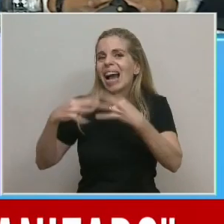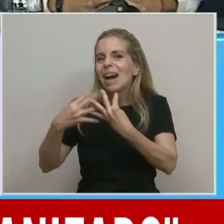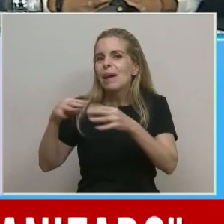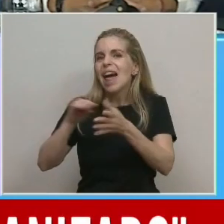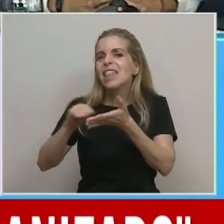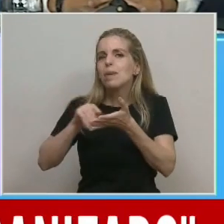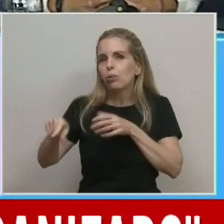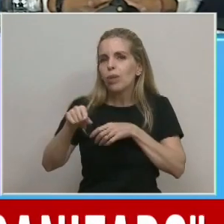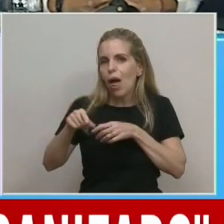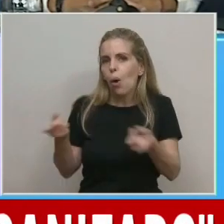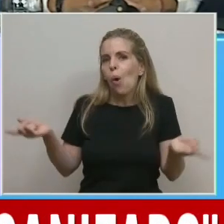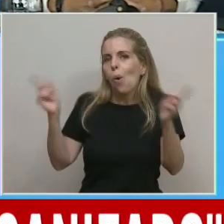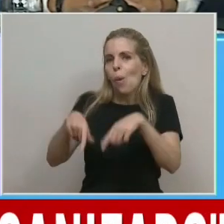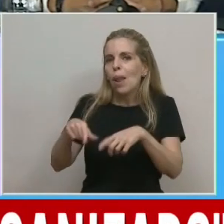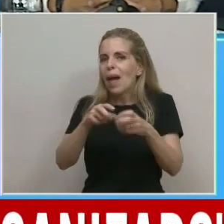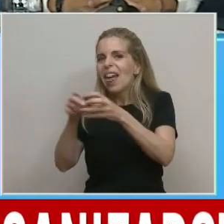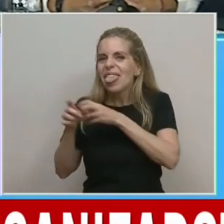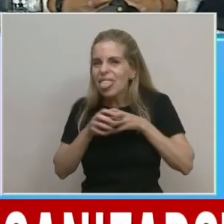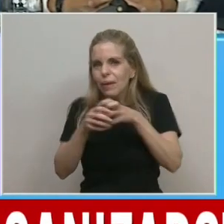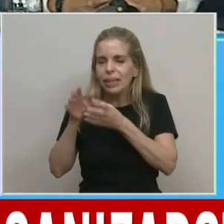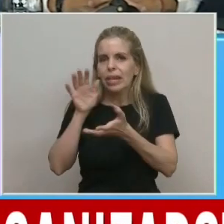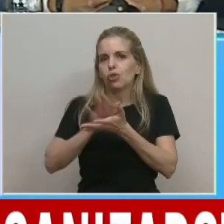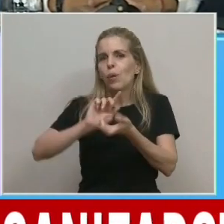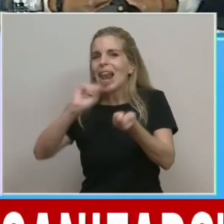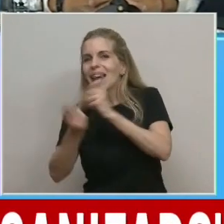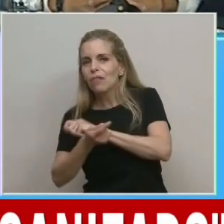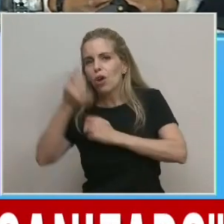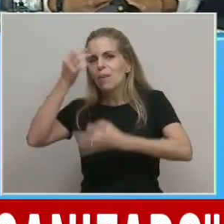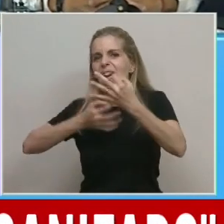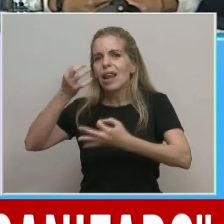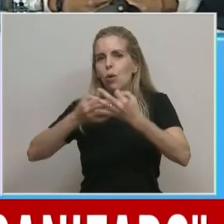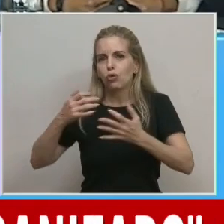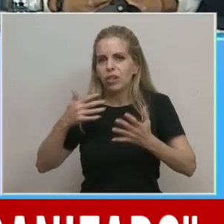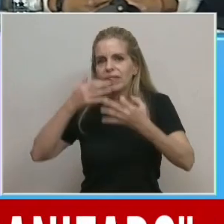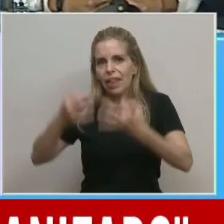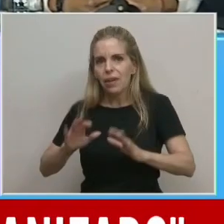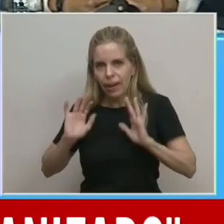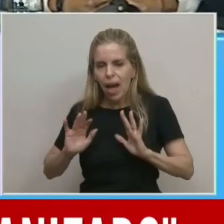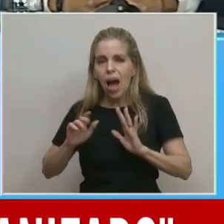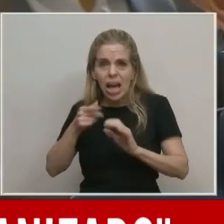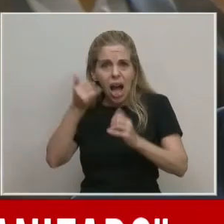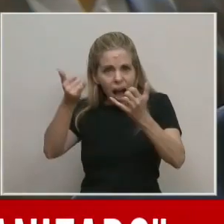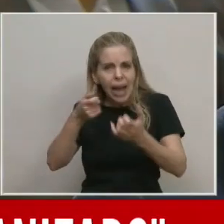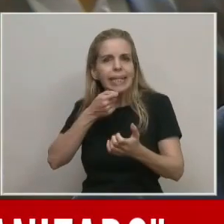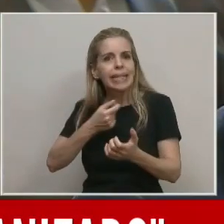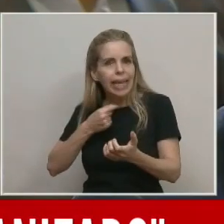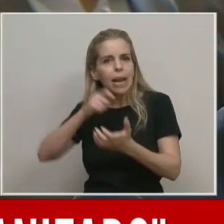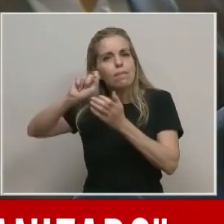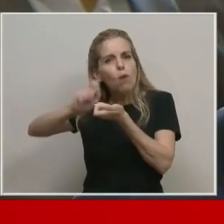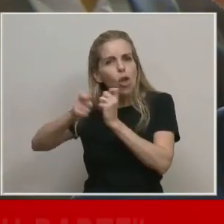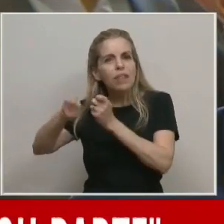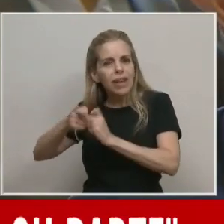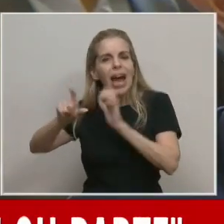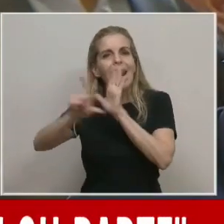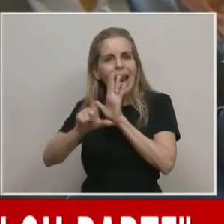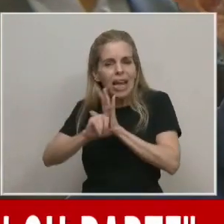retomen el tratamiento de las reformas de la justicia federal. Y hagan las correcciones que tengan que hacer si la van a hacer mejor la ley.